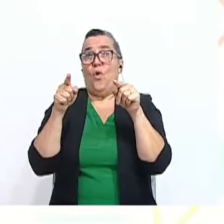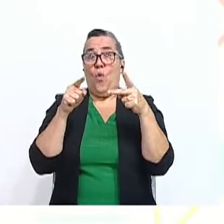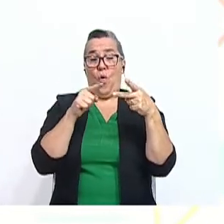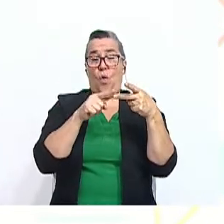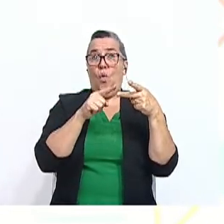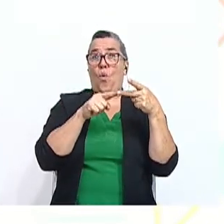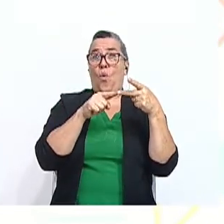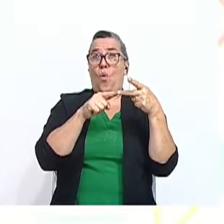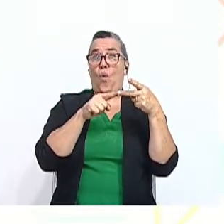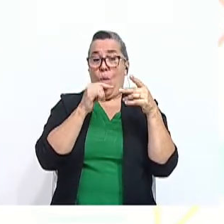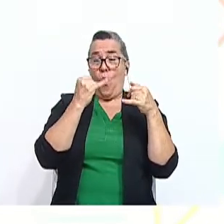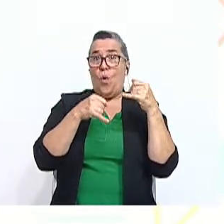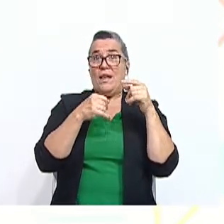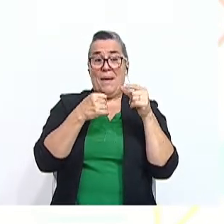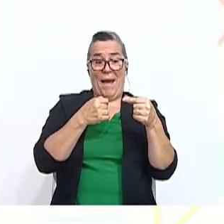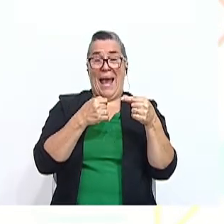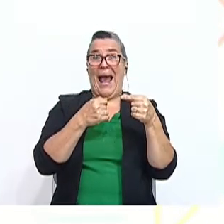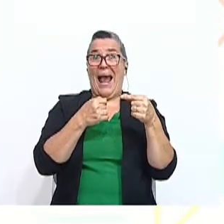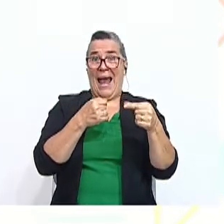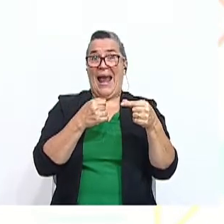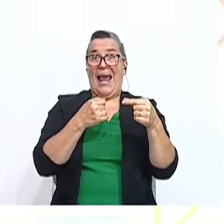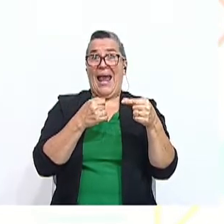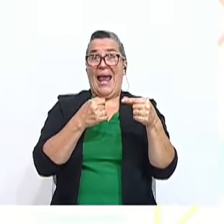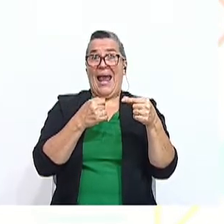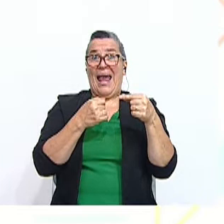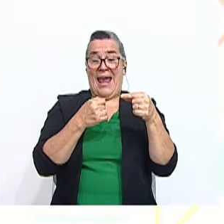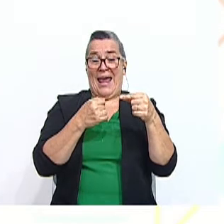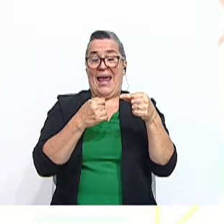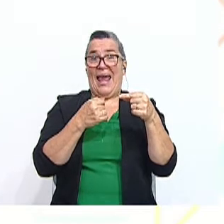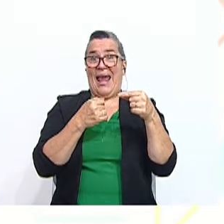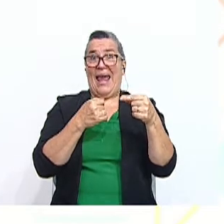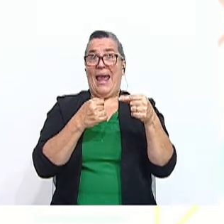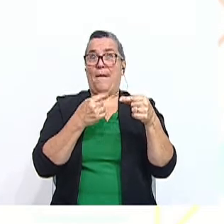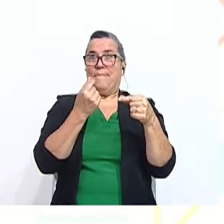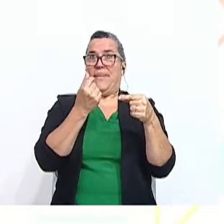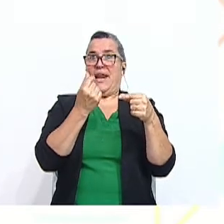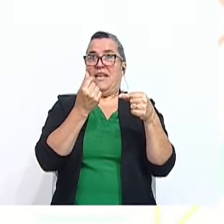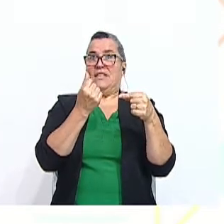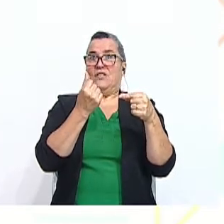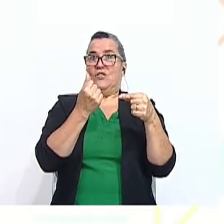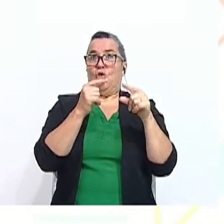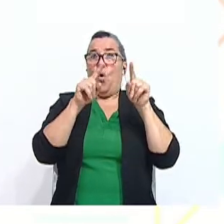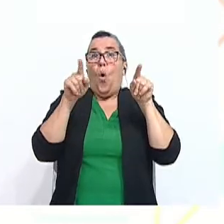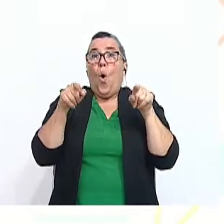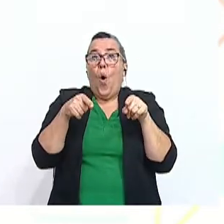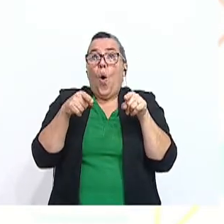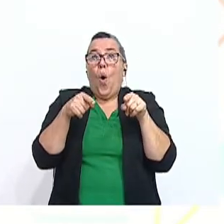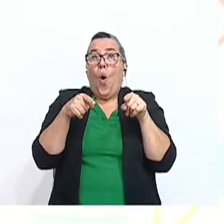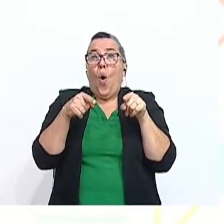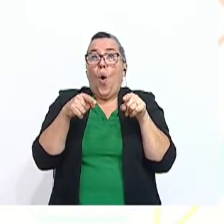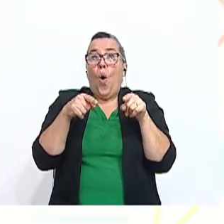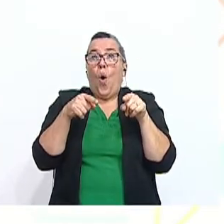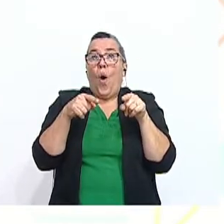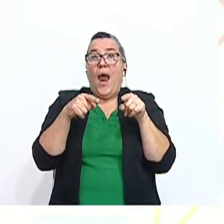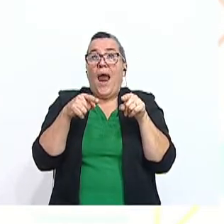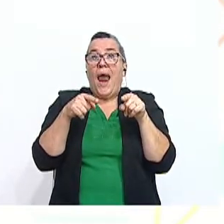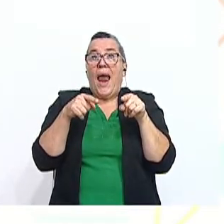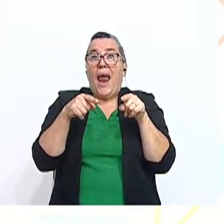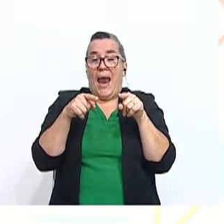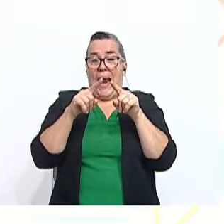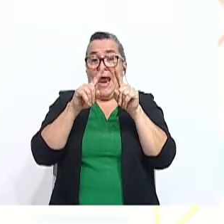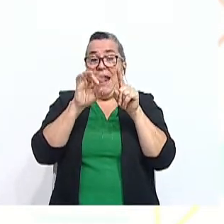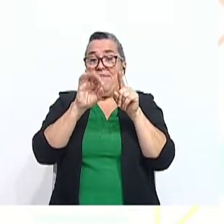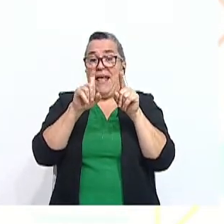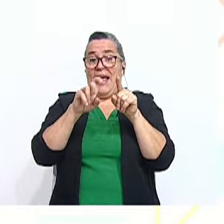Y en la última fila, en la tercera fila, ya tenemos el precio cuando le aplicamos el 20% de descuento y